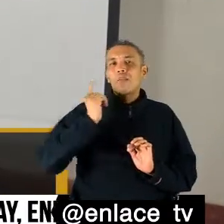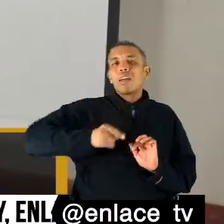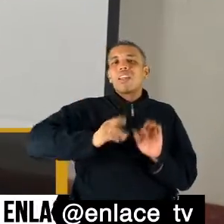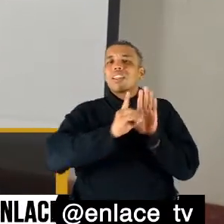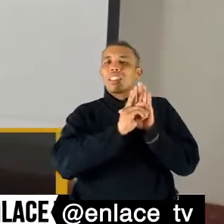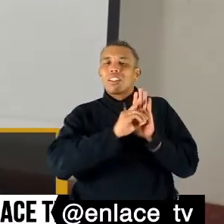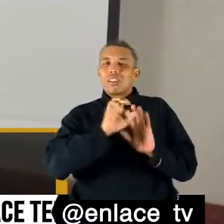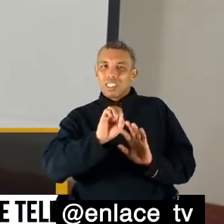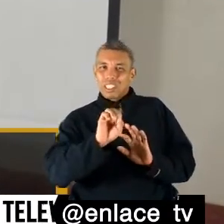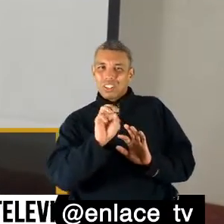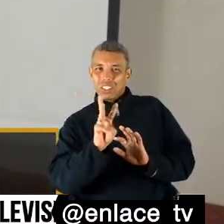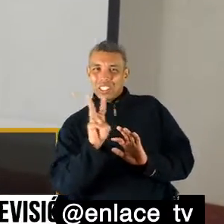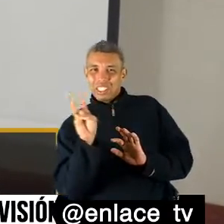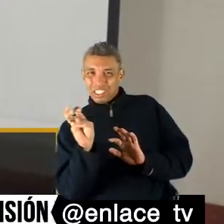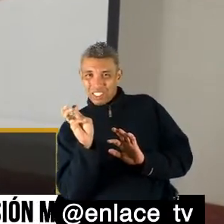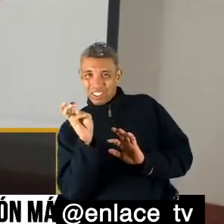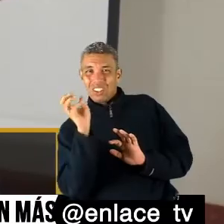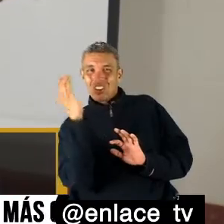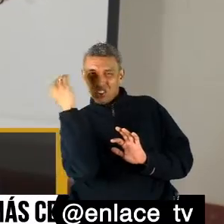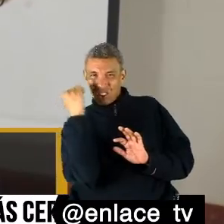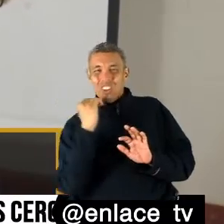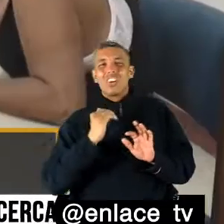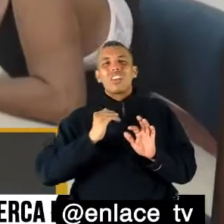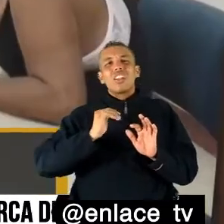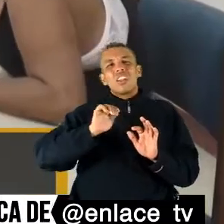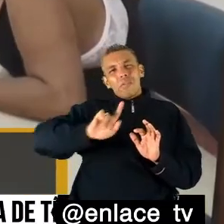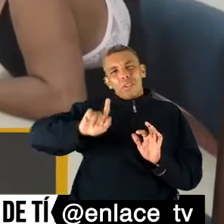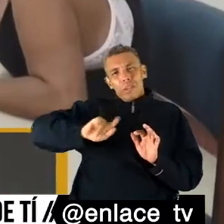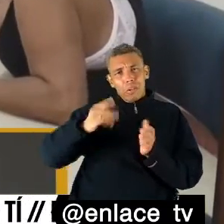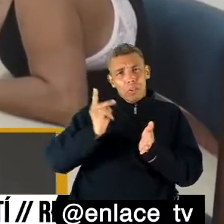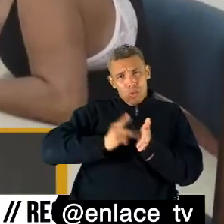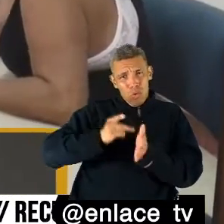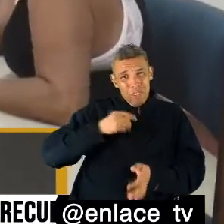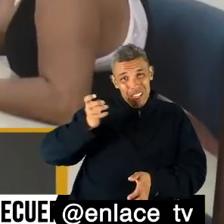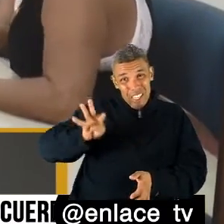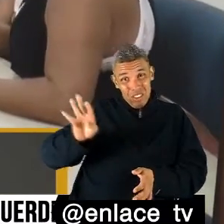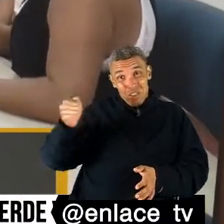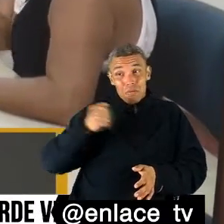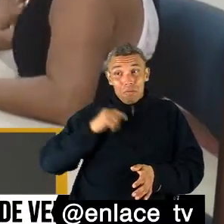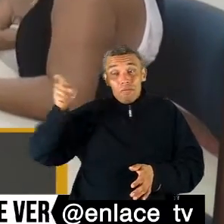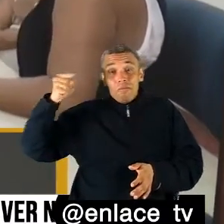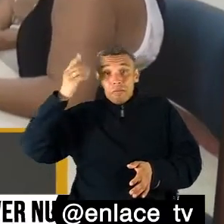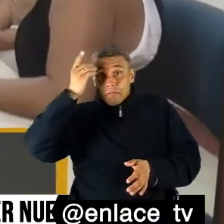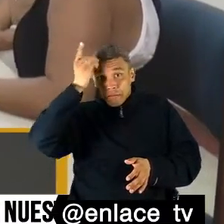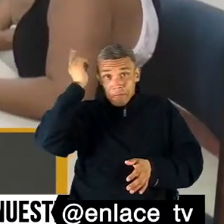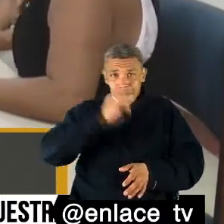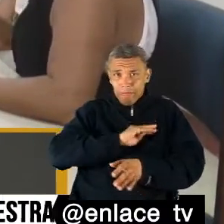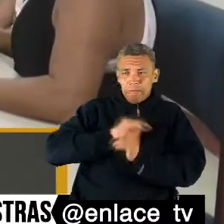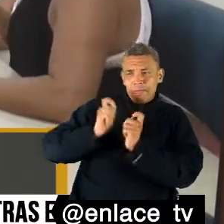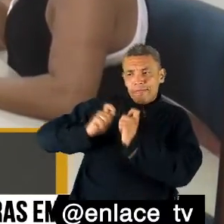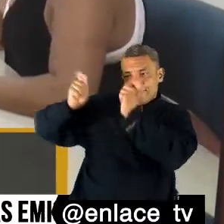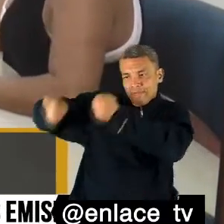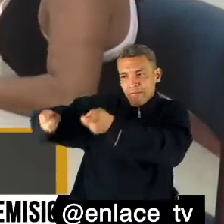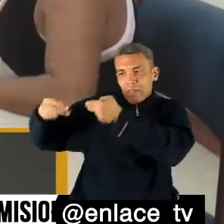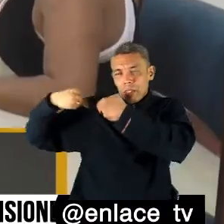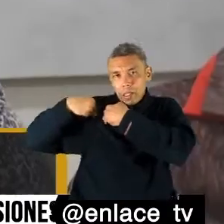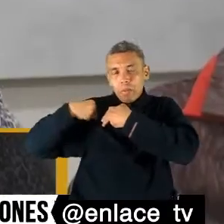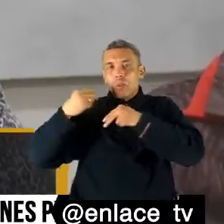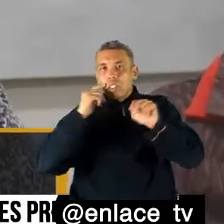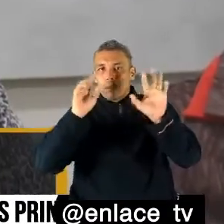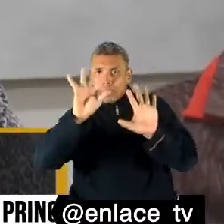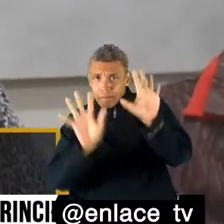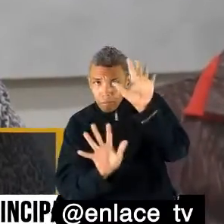del 14 de febrero de 2014 y es coordinado por la Alcaldía de Barranca Bermeja a través de la Secretaría de Desarrollo Económico y Social. Este